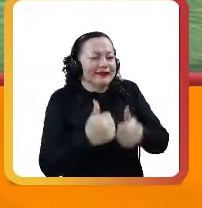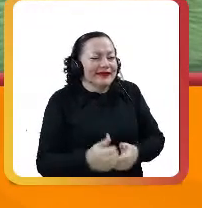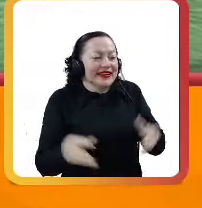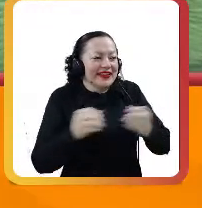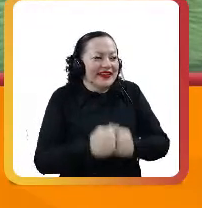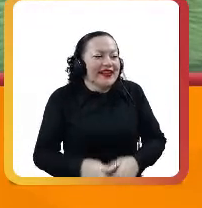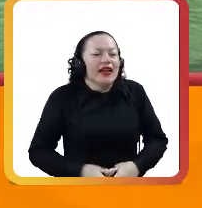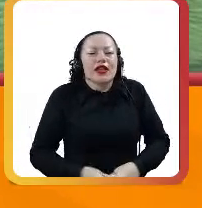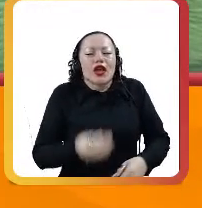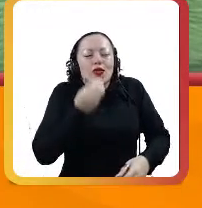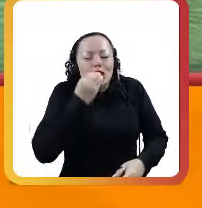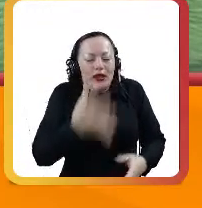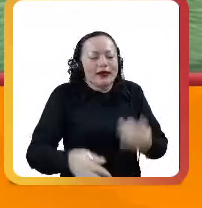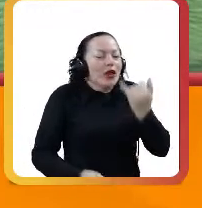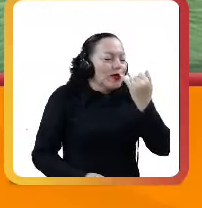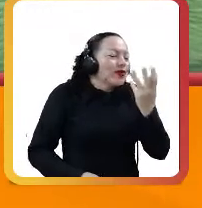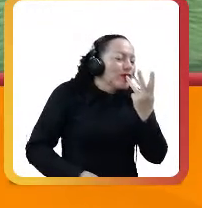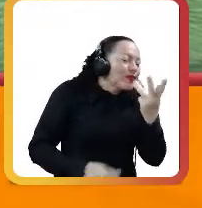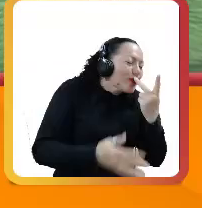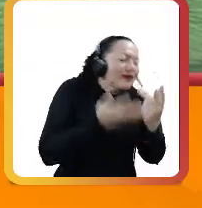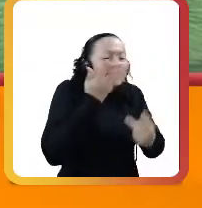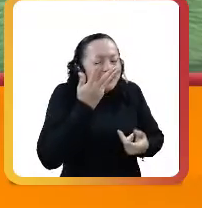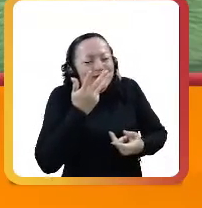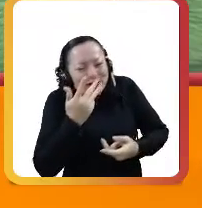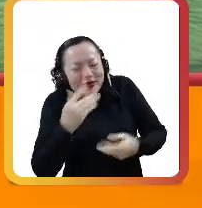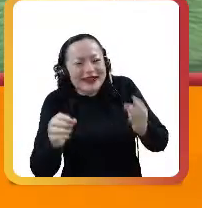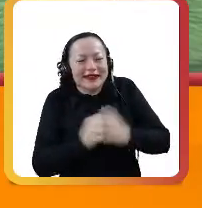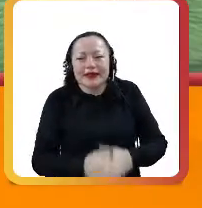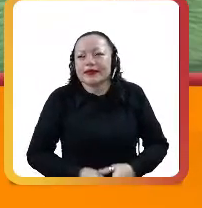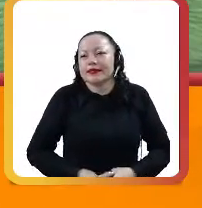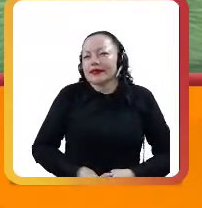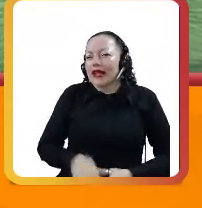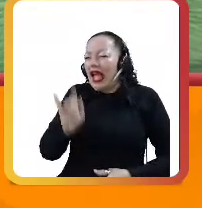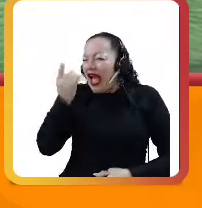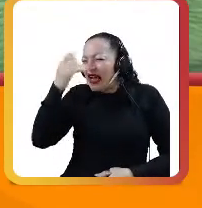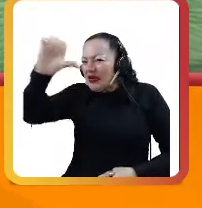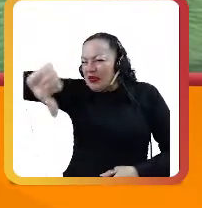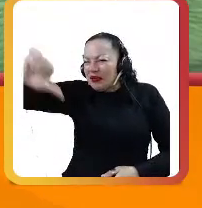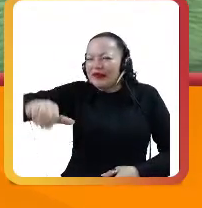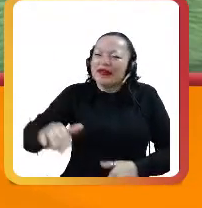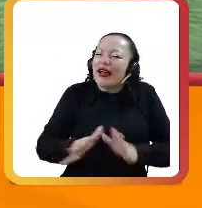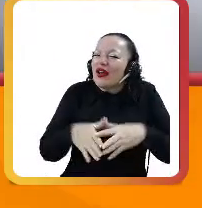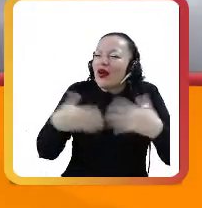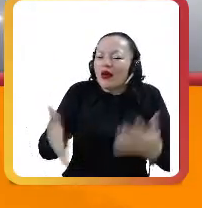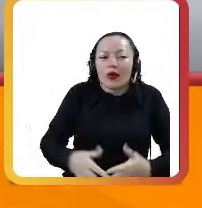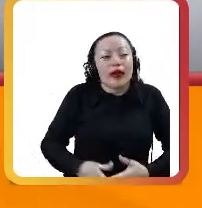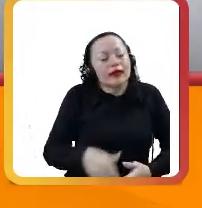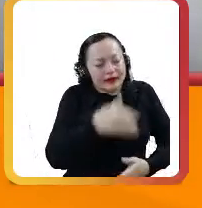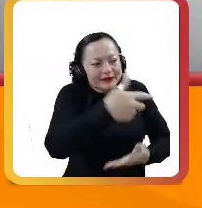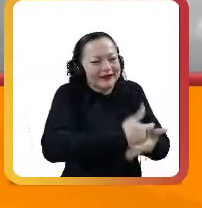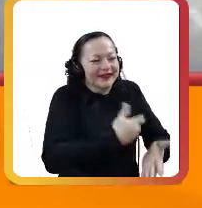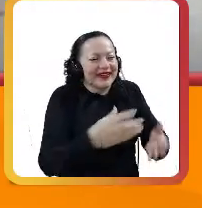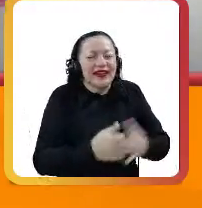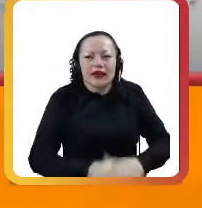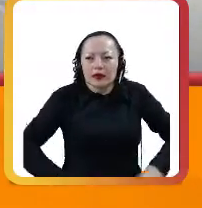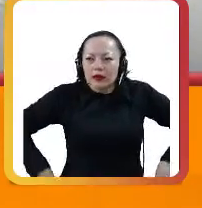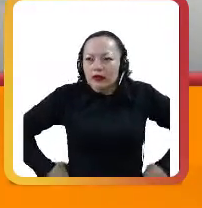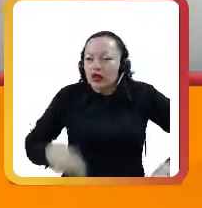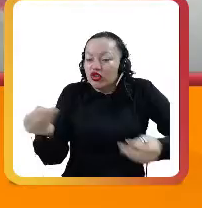de re chupete. Sí. Ahí solo hubo algo malo, Laurita. A ver. Que no nos